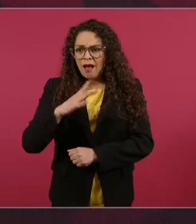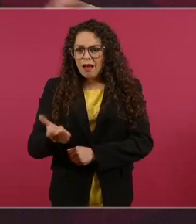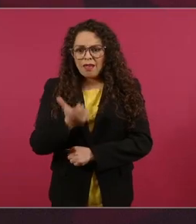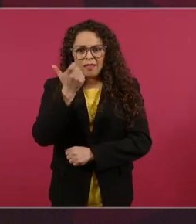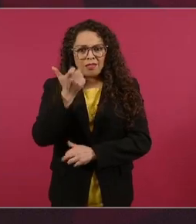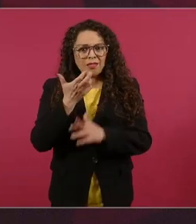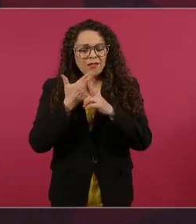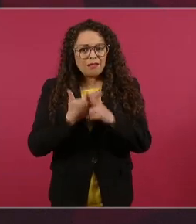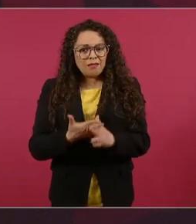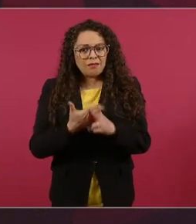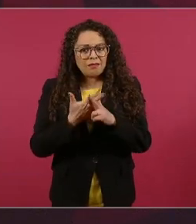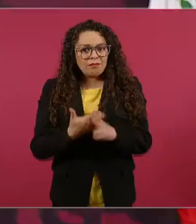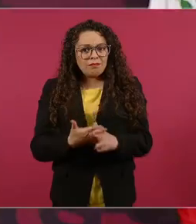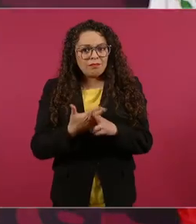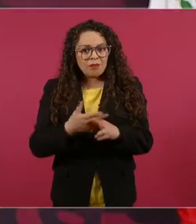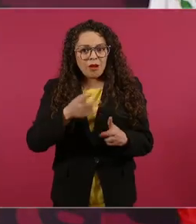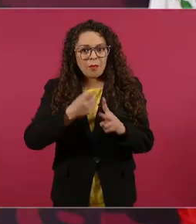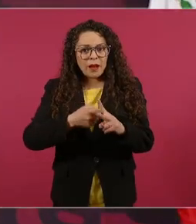porque no hay corrupción,